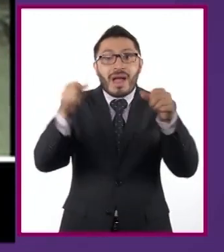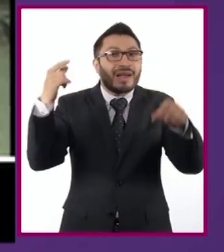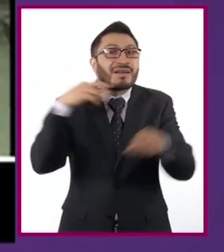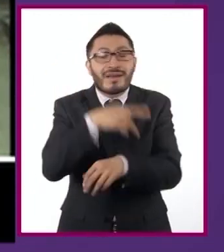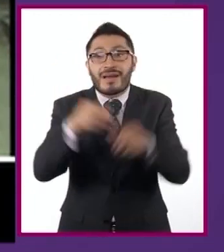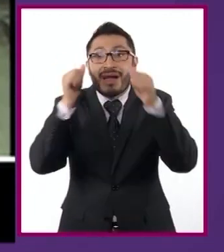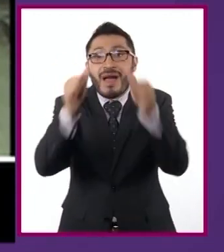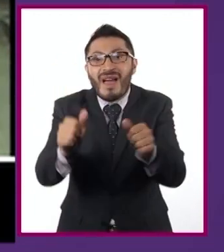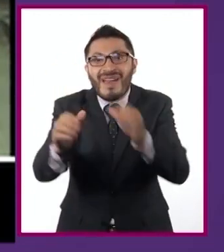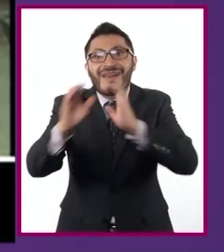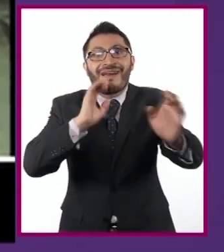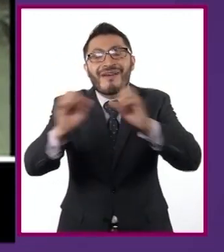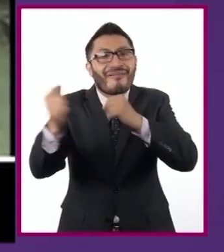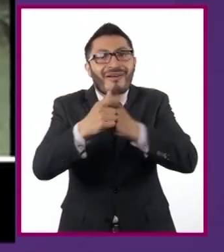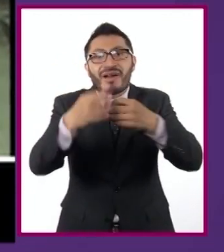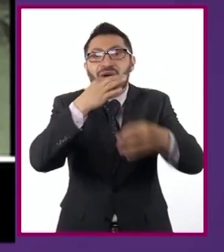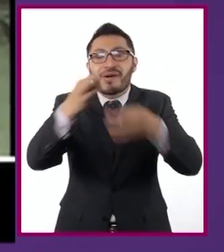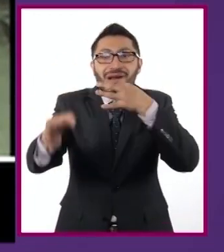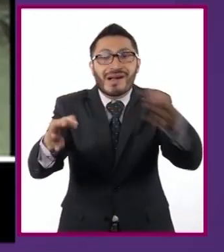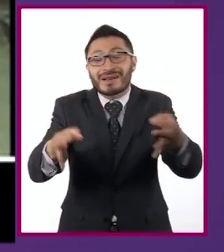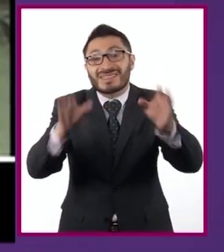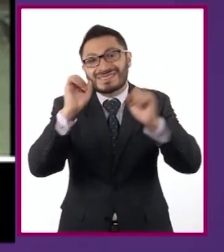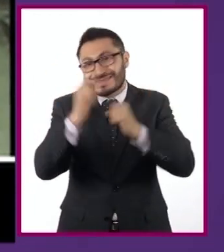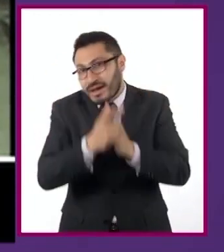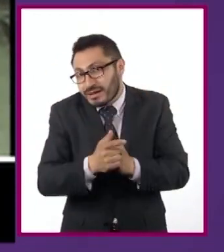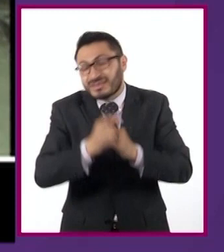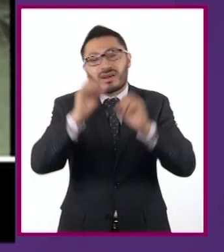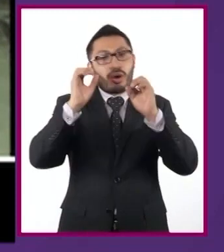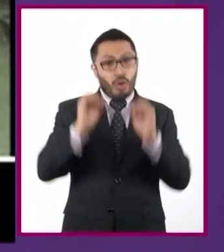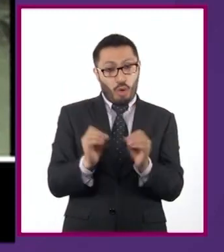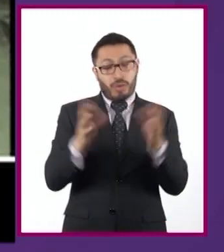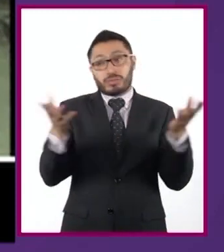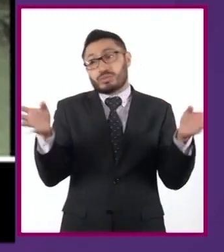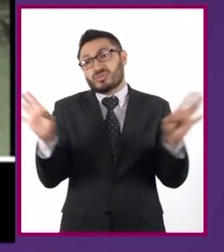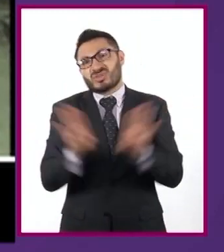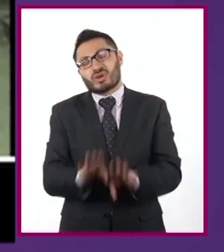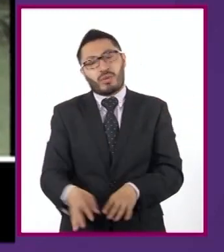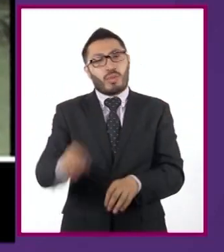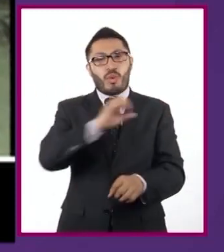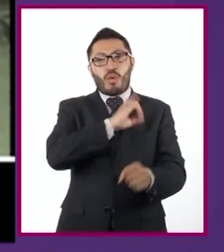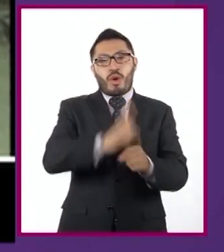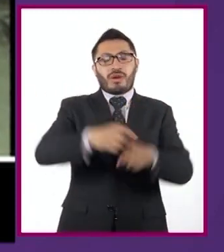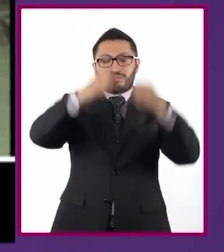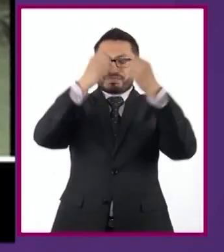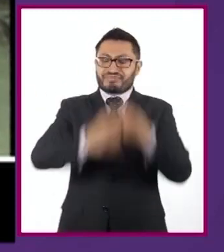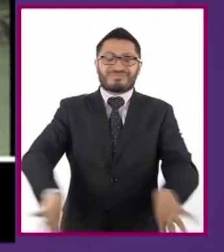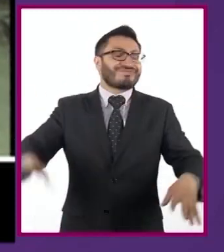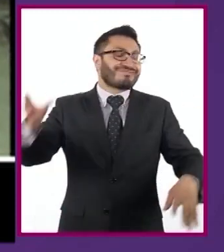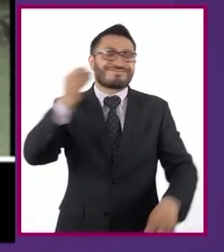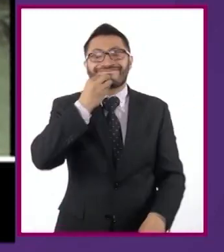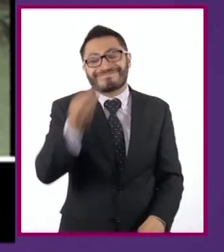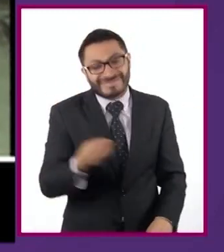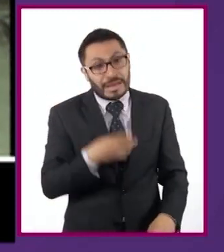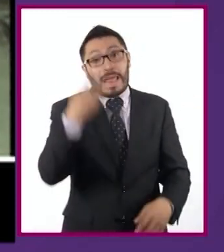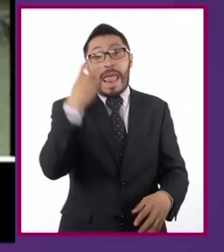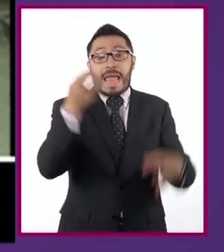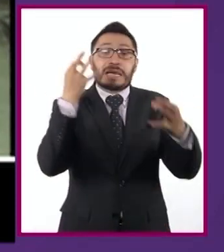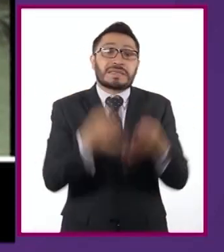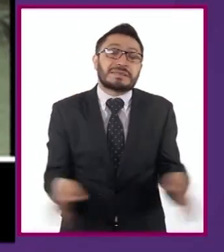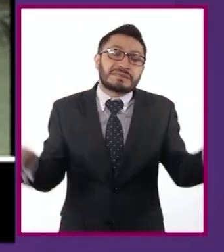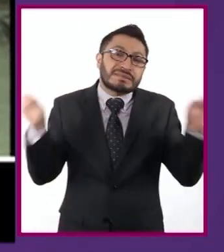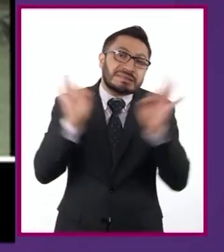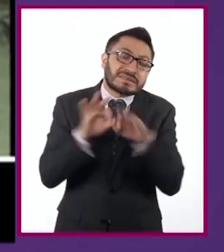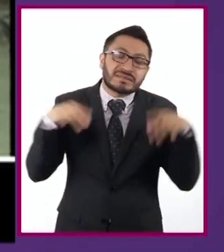y nos comunican todo lo que necesitamos que nos diga el anunciante, o perdemos la oportunidad. Entonces es muy importante